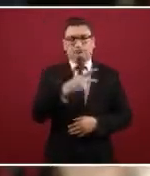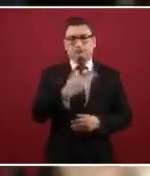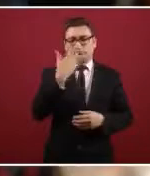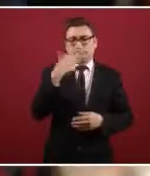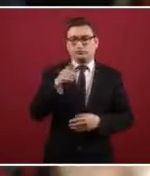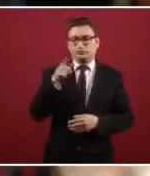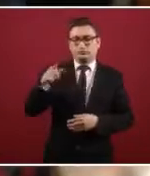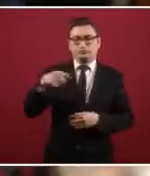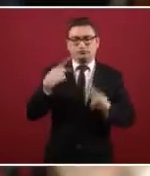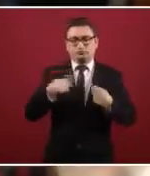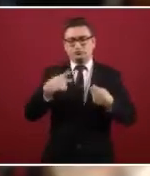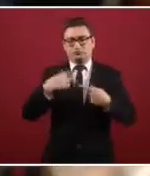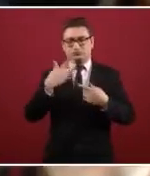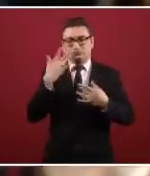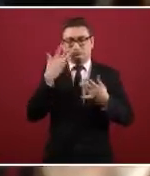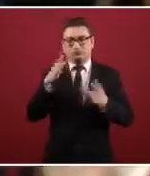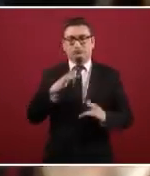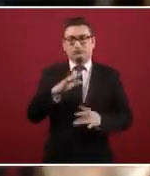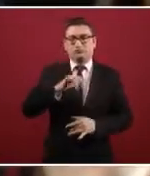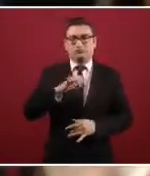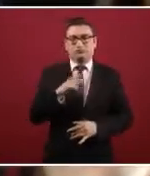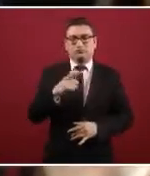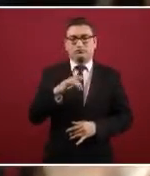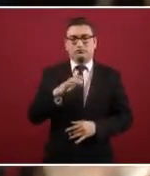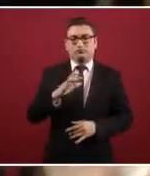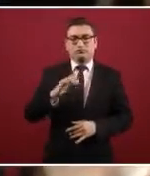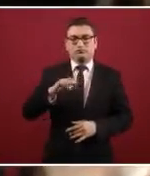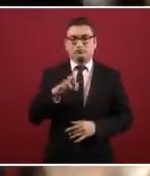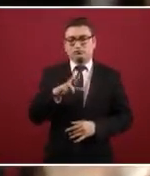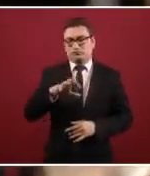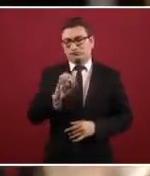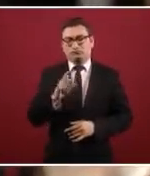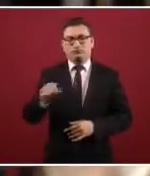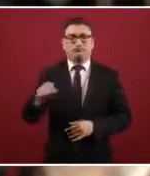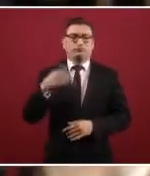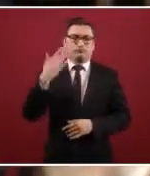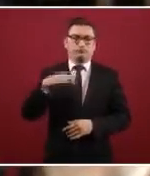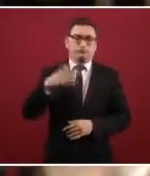circuito, Jorge Camero, que era la voz disidente